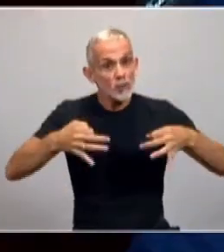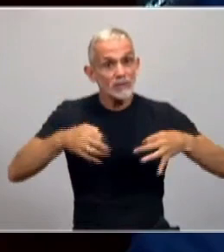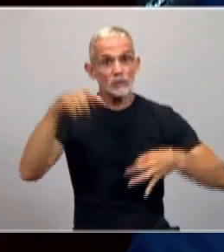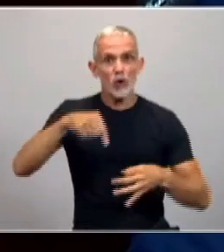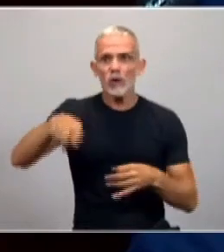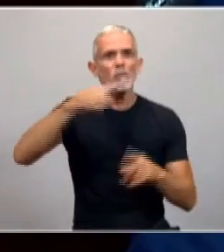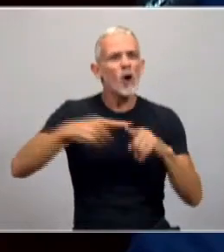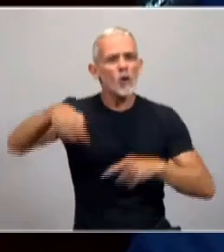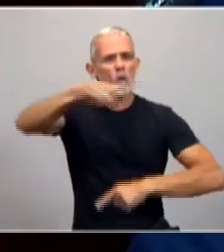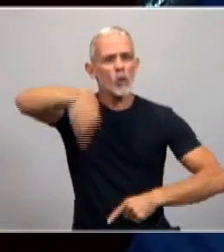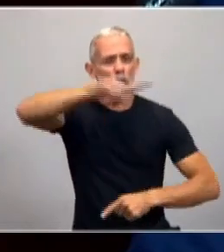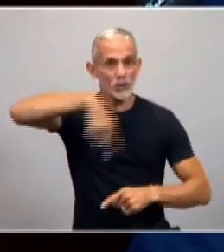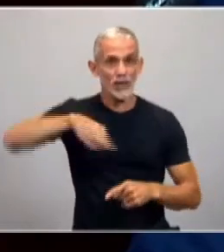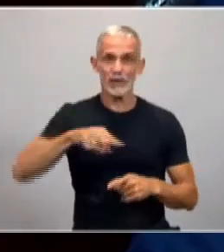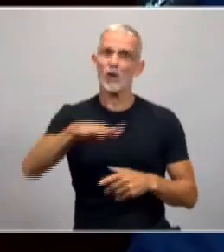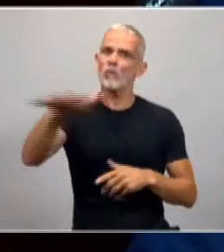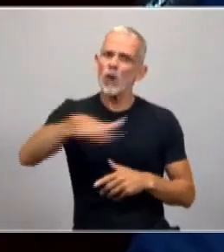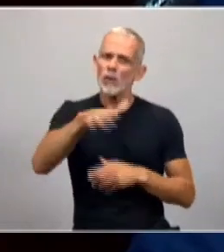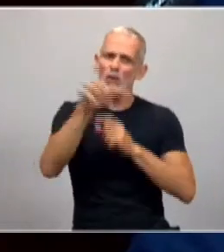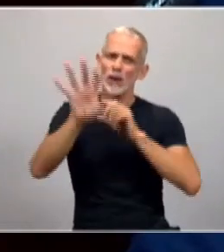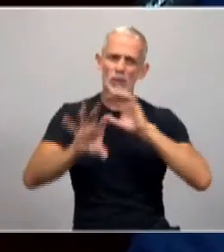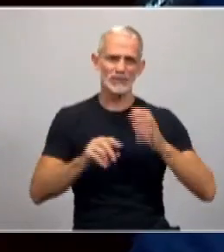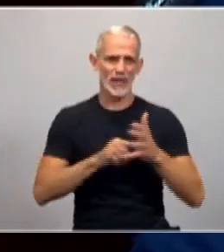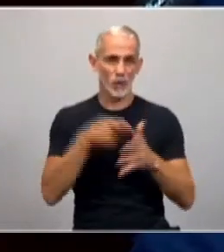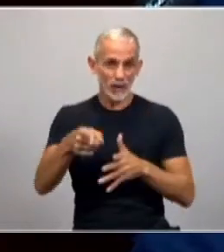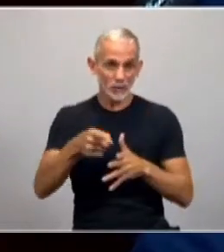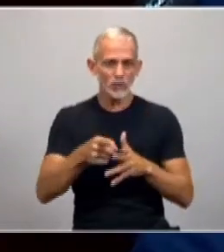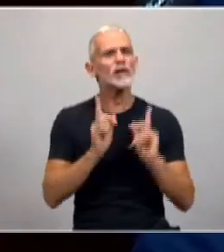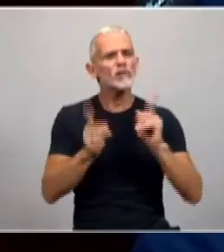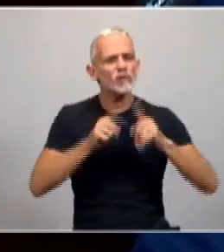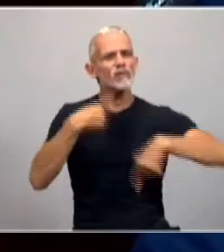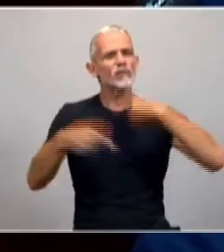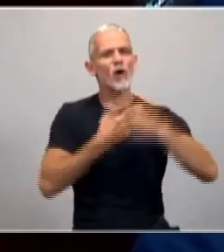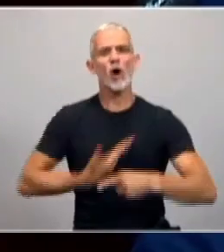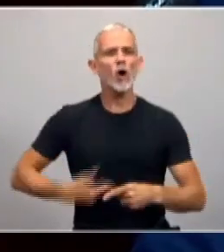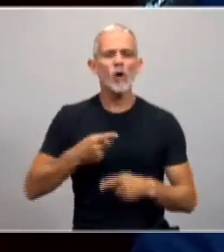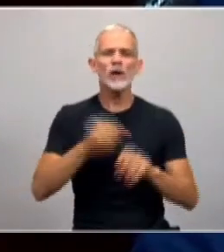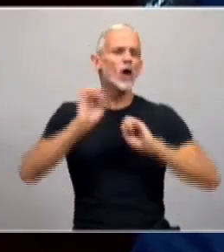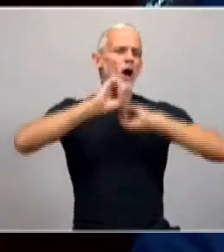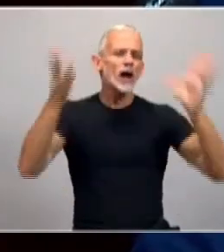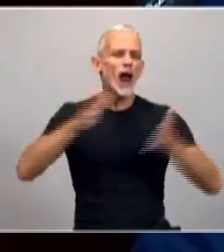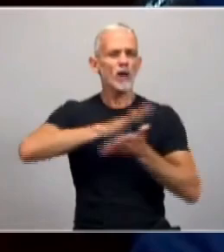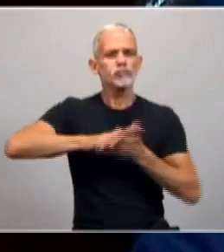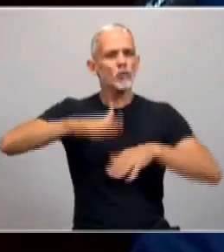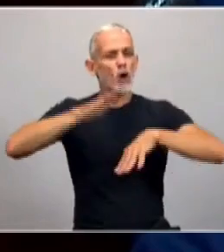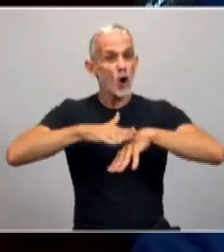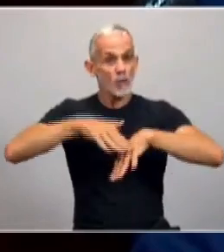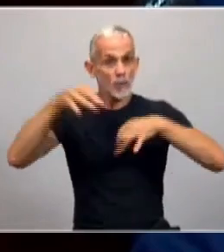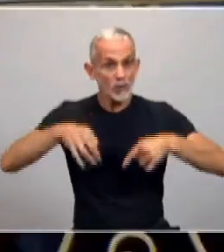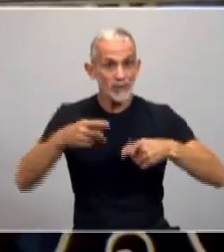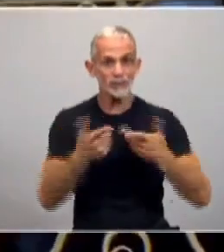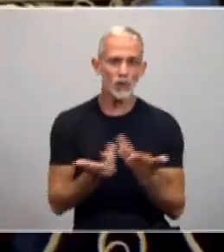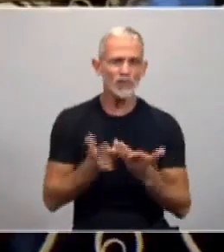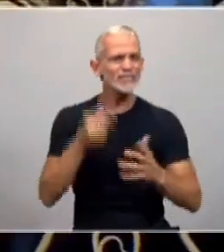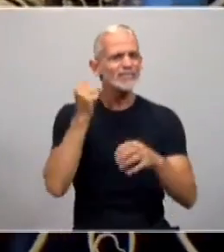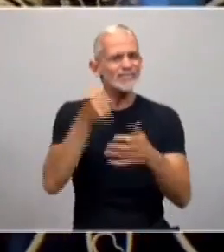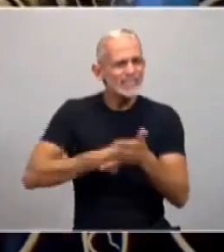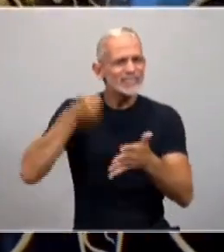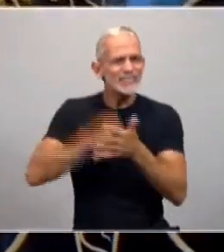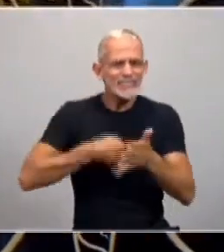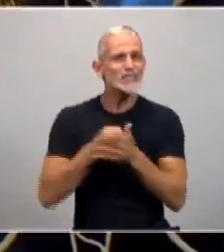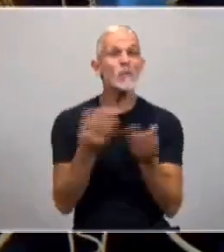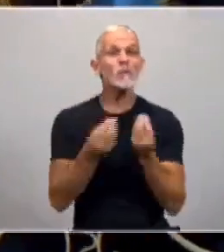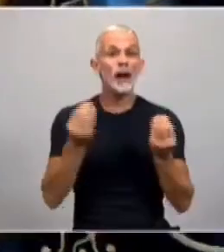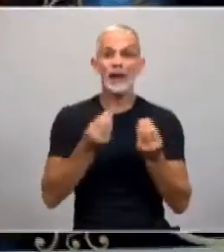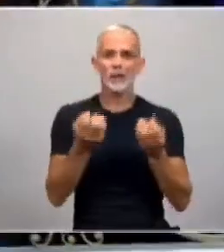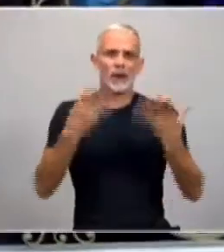través de ustedes, con el pueblo de la provincia, a seguir gobernando con transparencia, compromiso y sin descanso por el